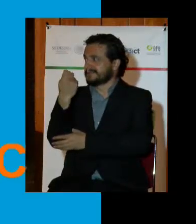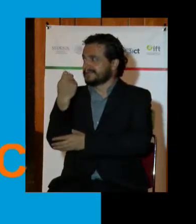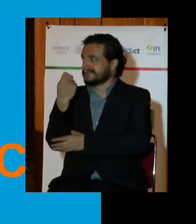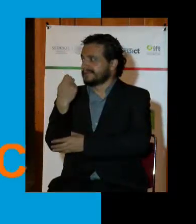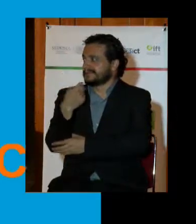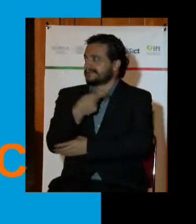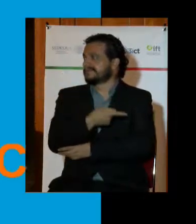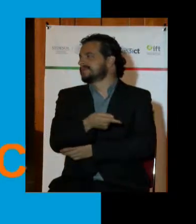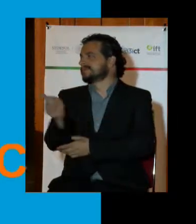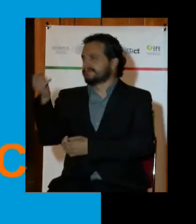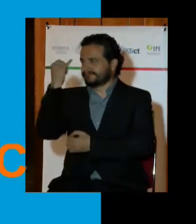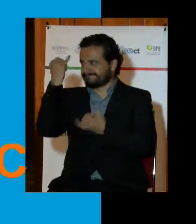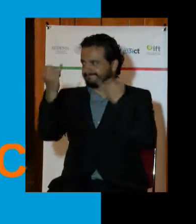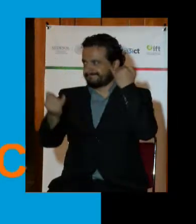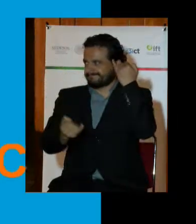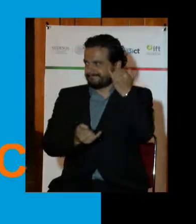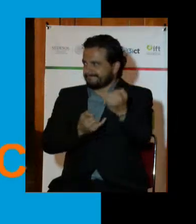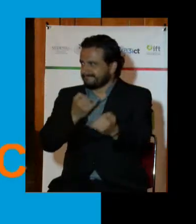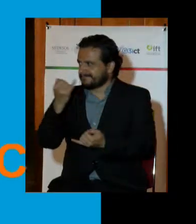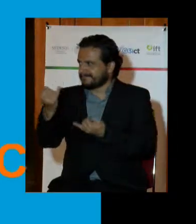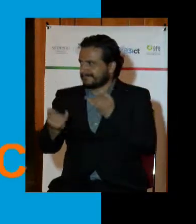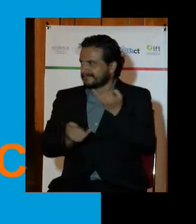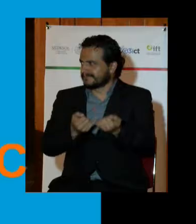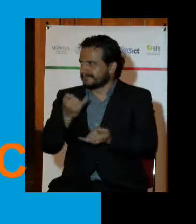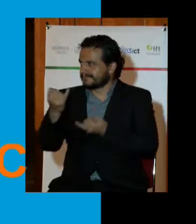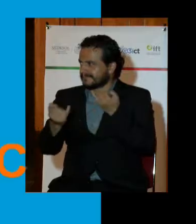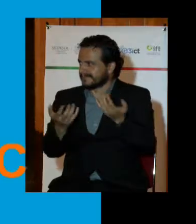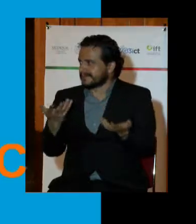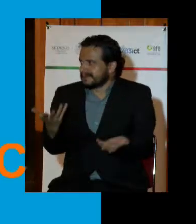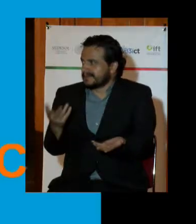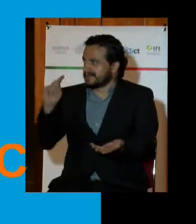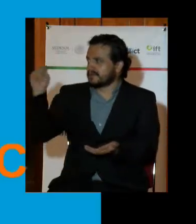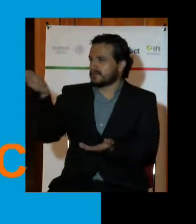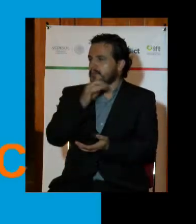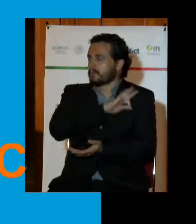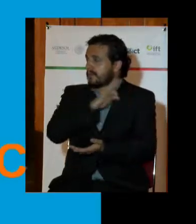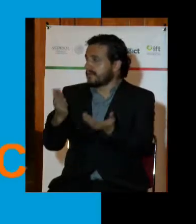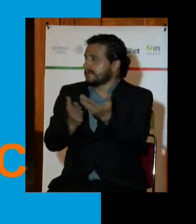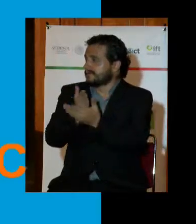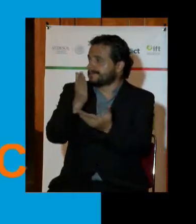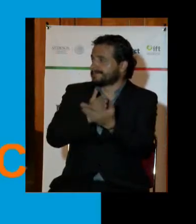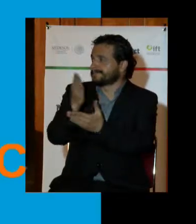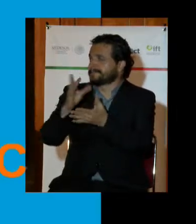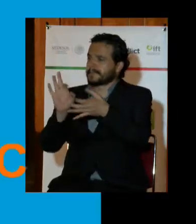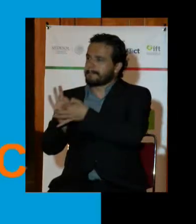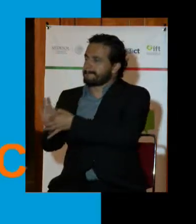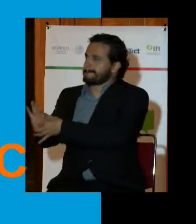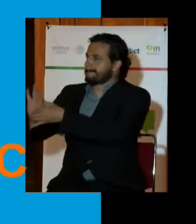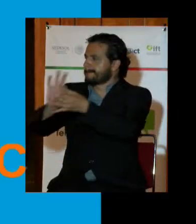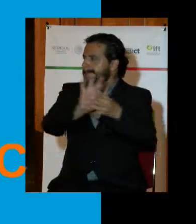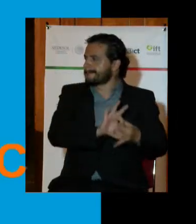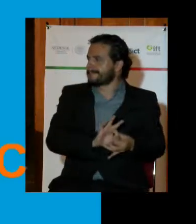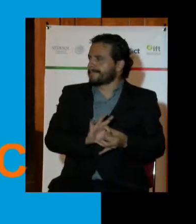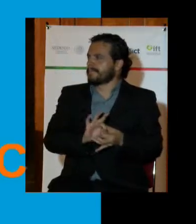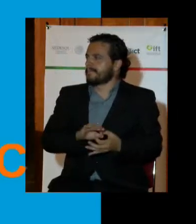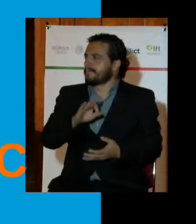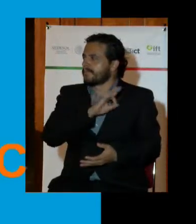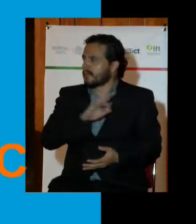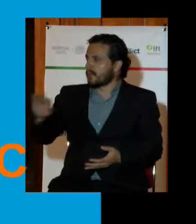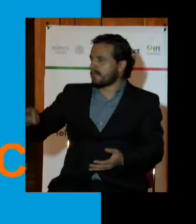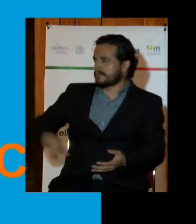través de tecnología y del empleo. Y si podemos hacer y traer el acceso a áreas remotas, entonces